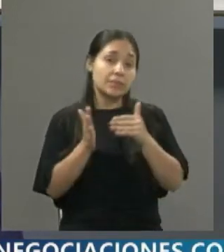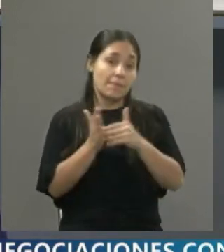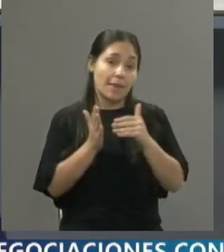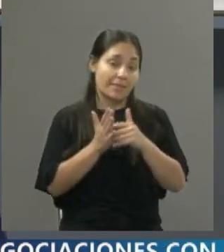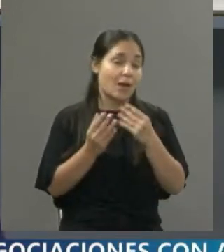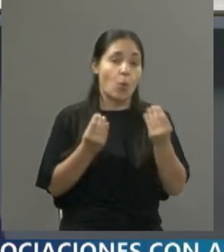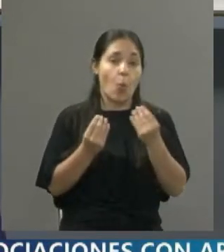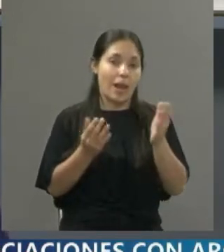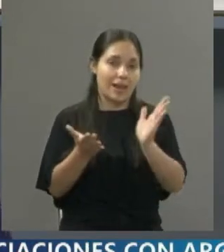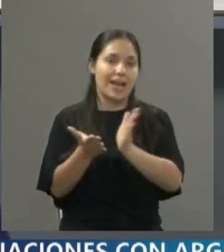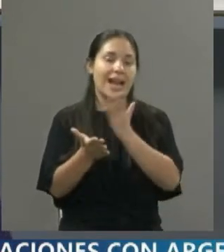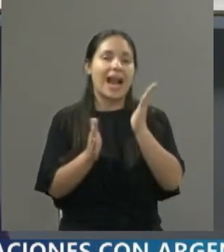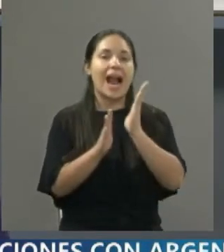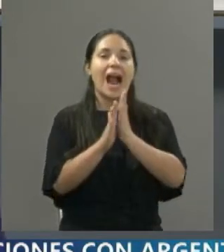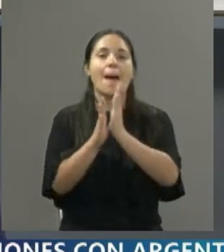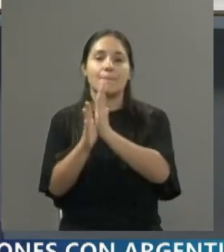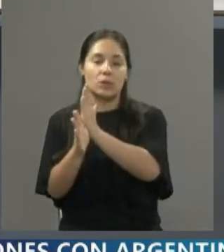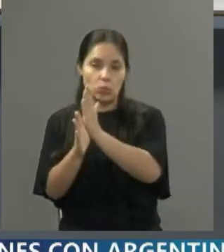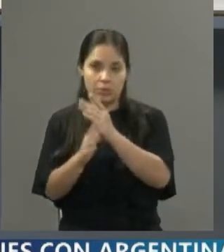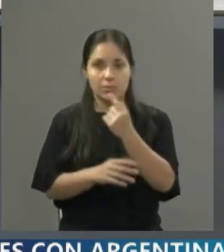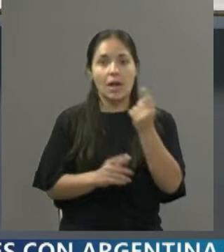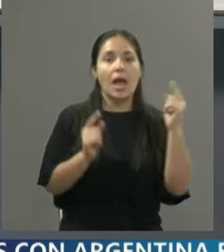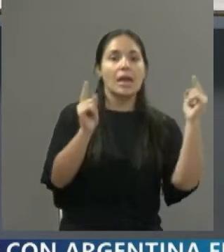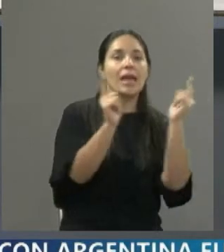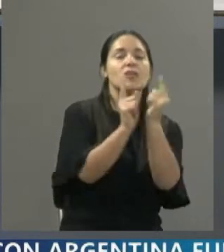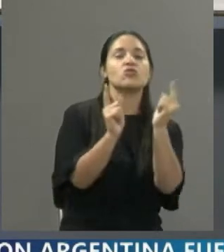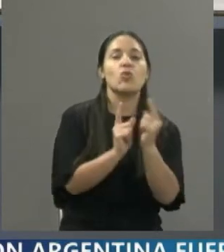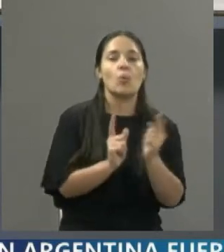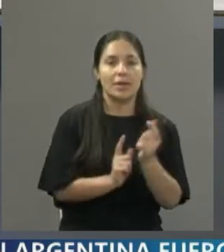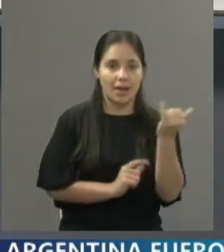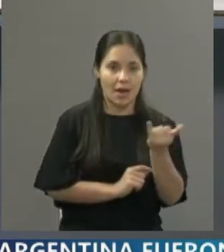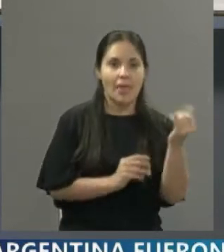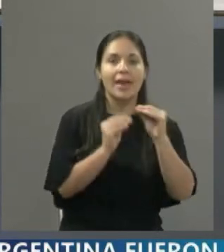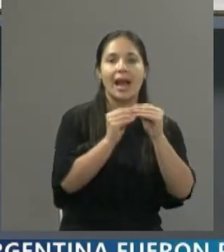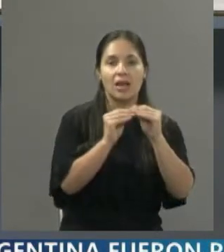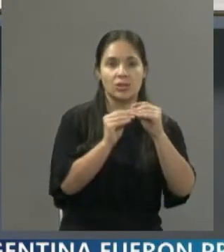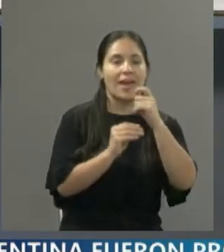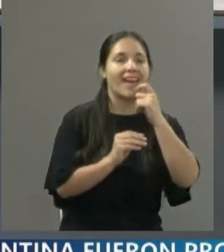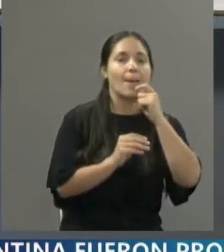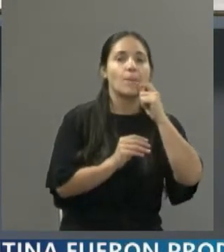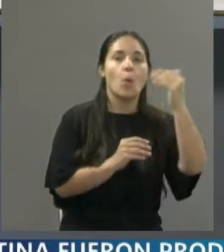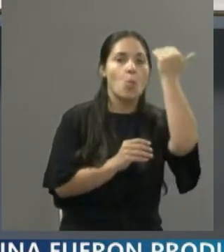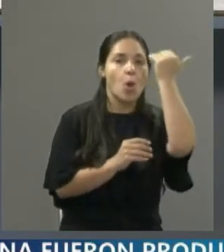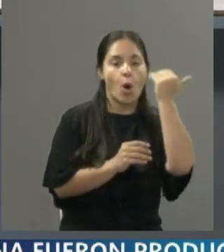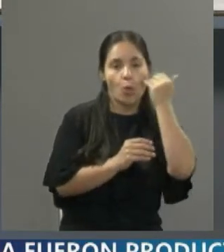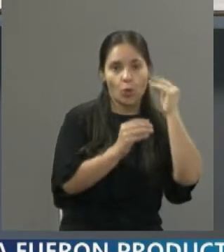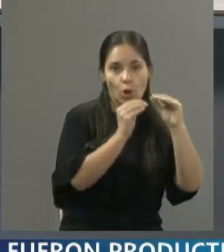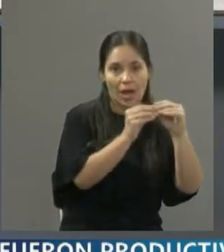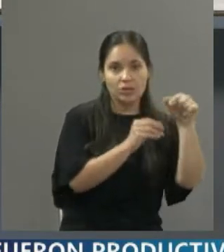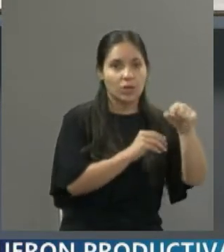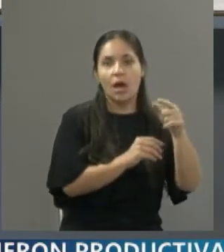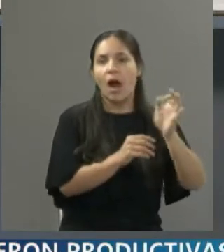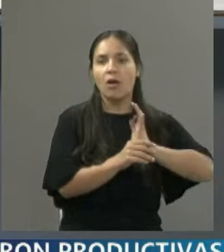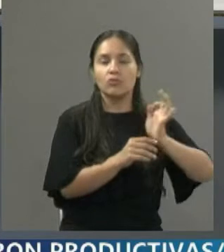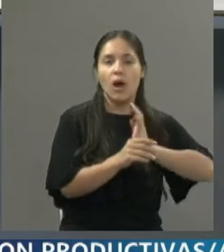estemos hablando, por ejemplo, ¿no? Hay muchos resúmenes de casos. Por ejemplo, el caso Próbolo, que es un caso que se actualiza todos los años